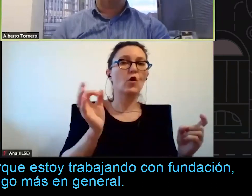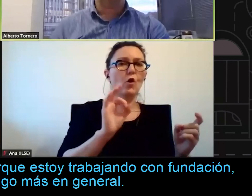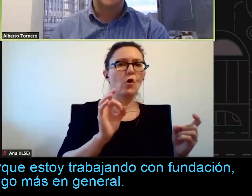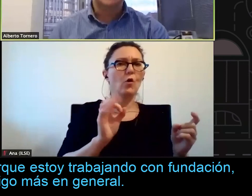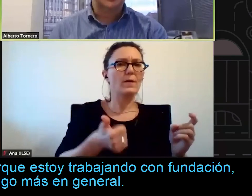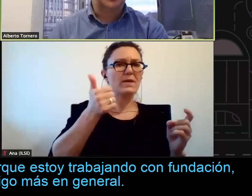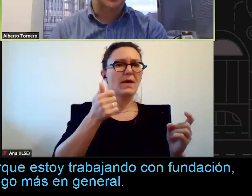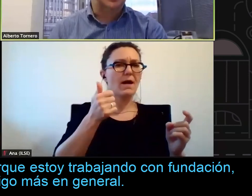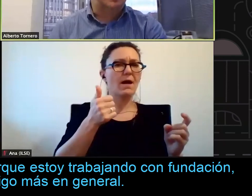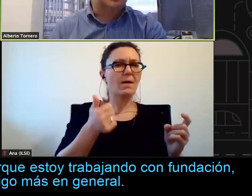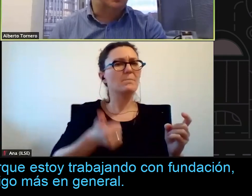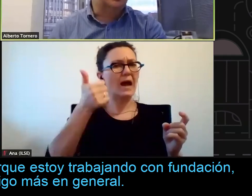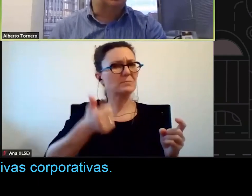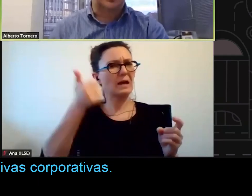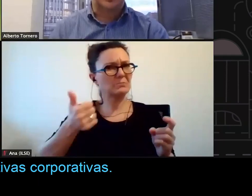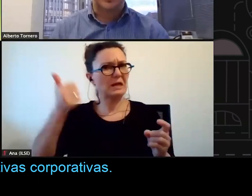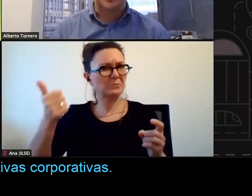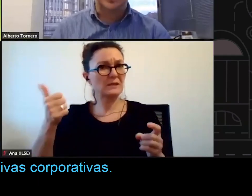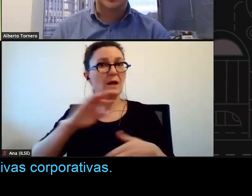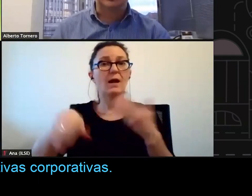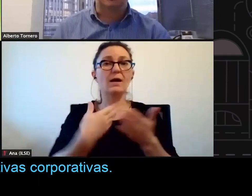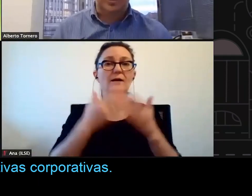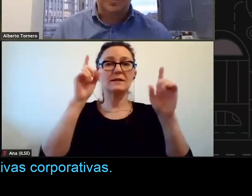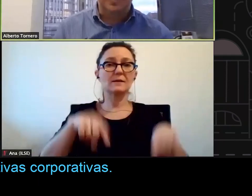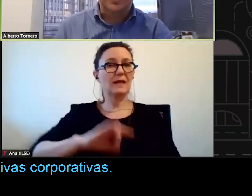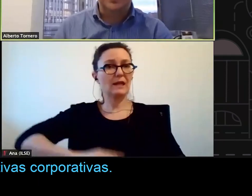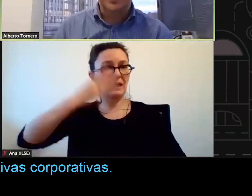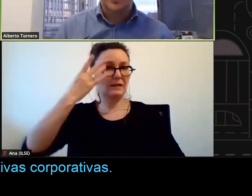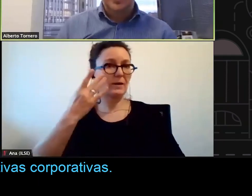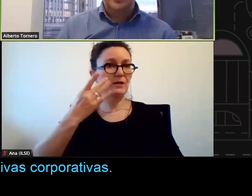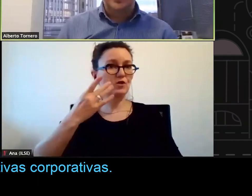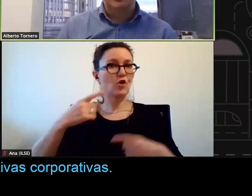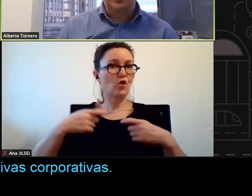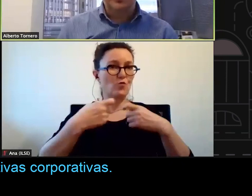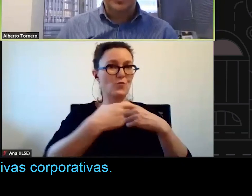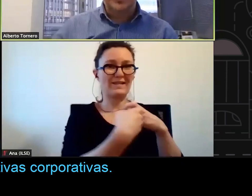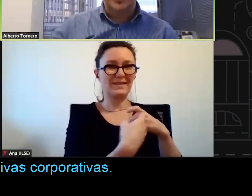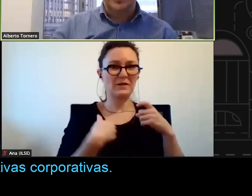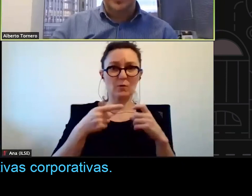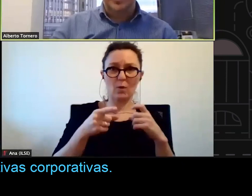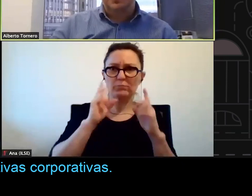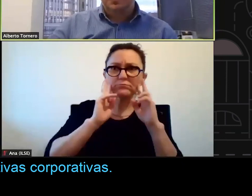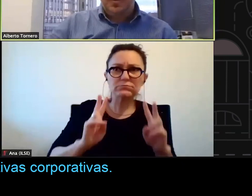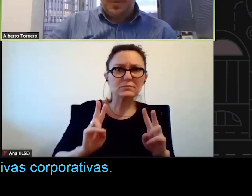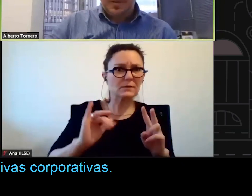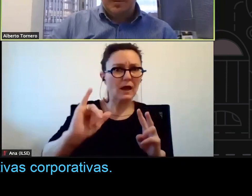cada vez más, y además lo ves incluso en iniciativas corporativas. yo creo que